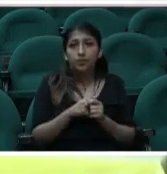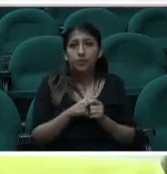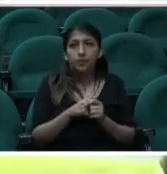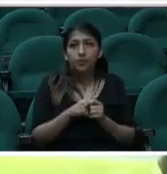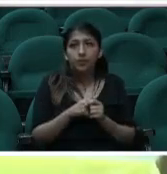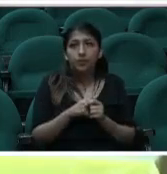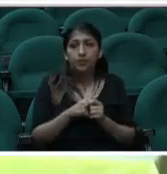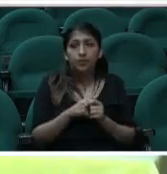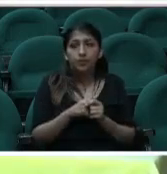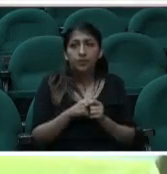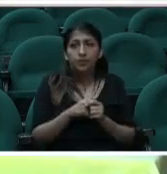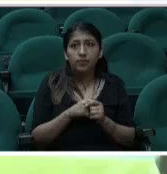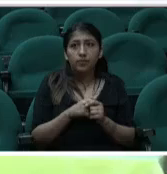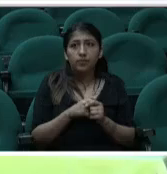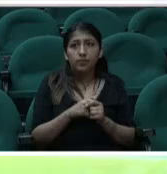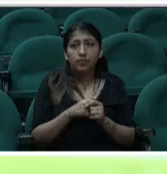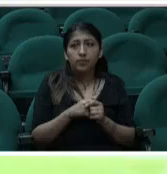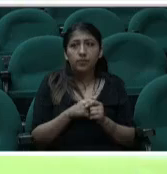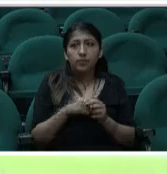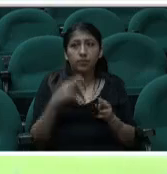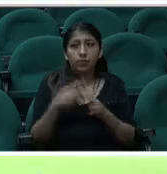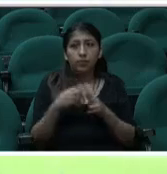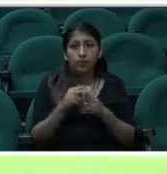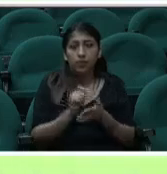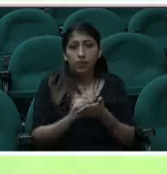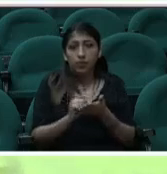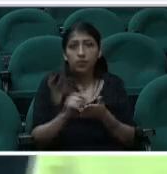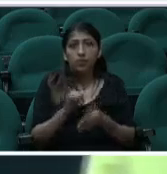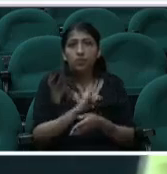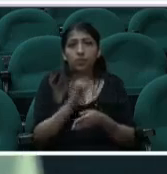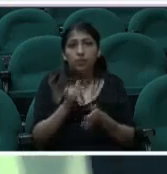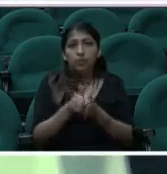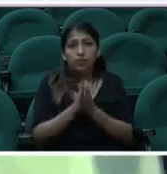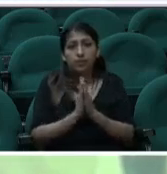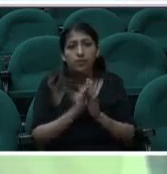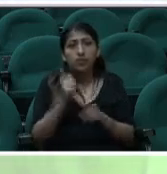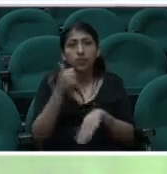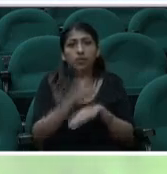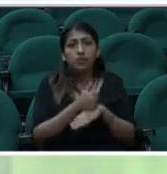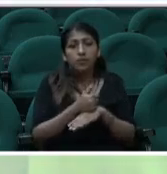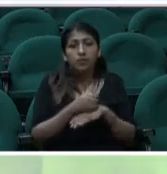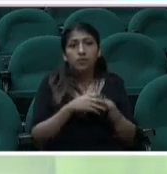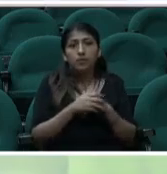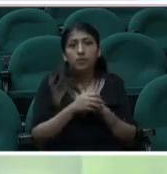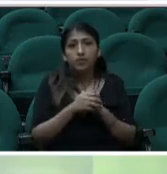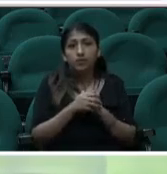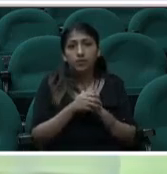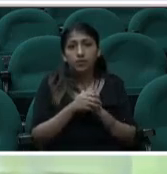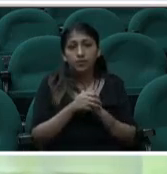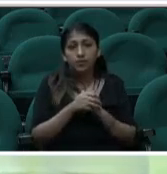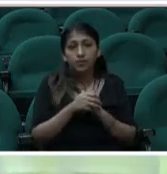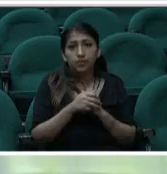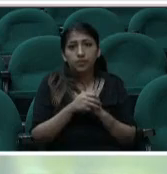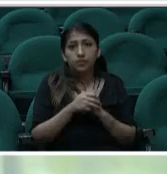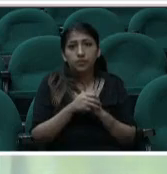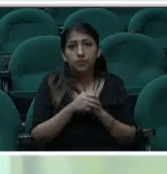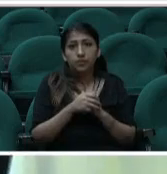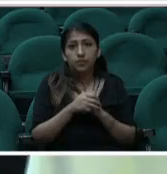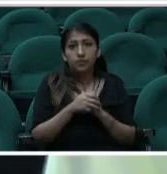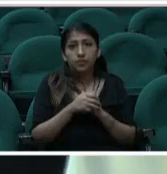escríbale no más su nombre por favor asimismo pedimos a la licenciada en helmand